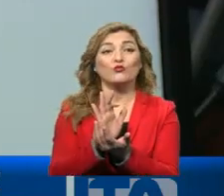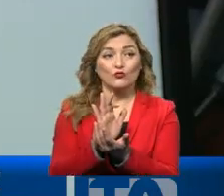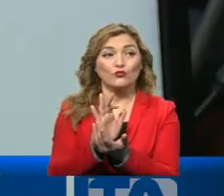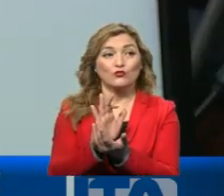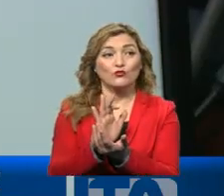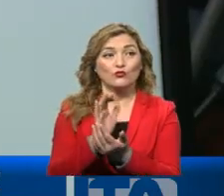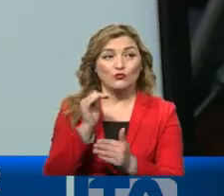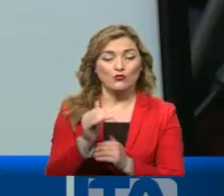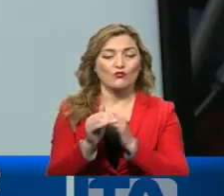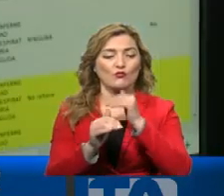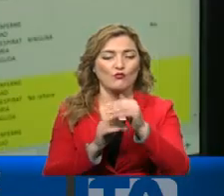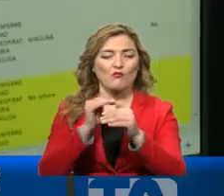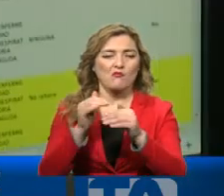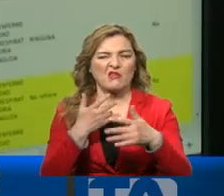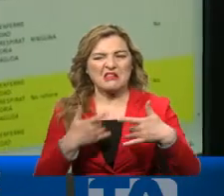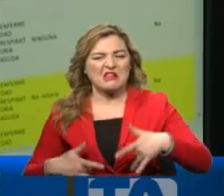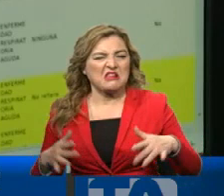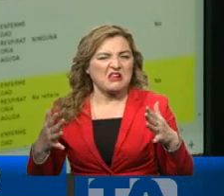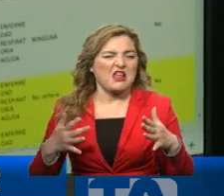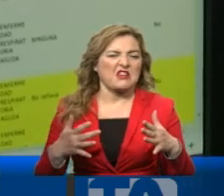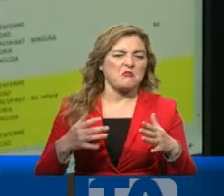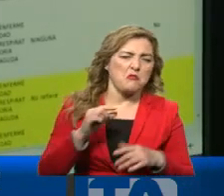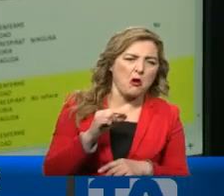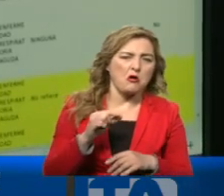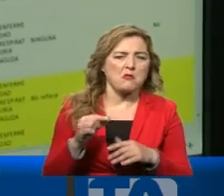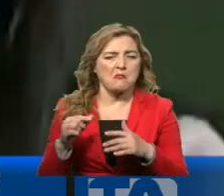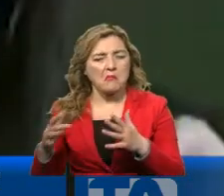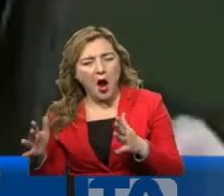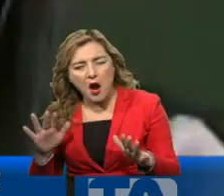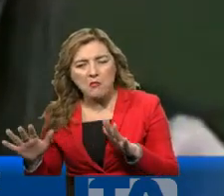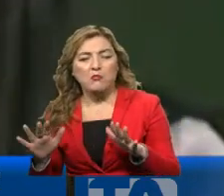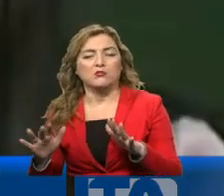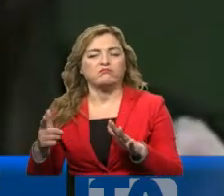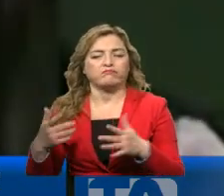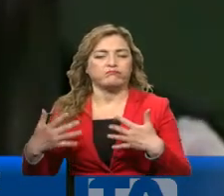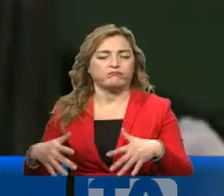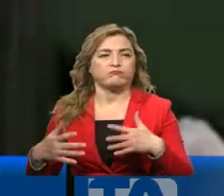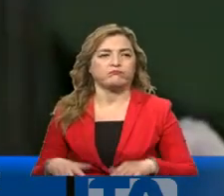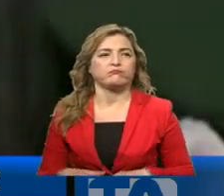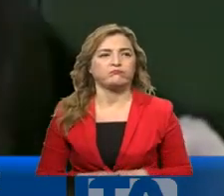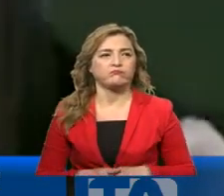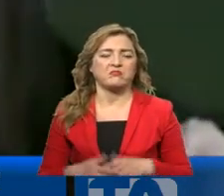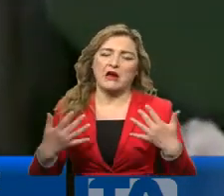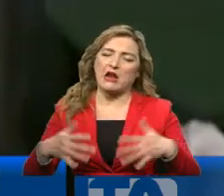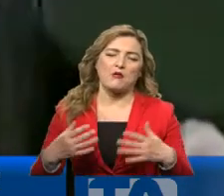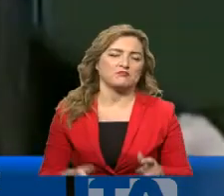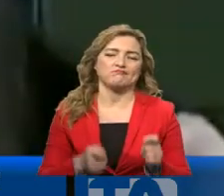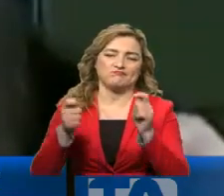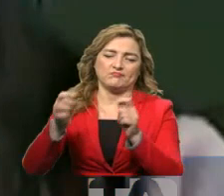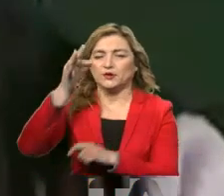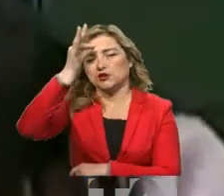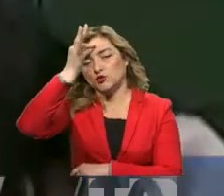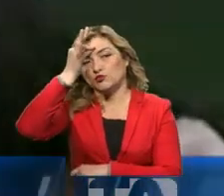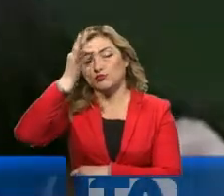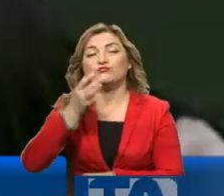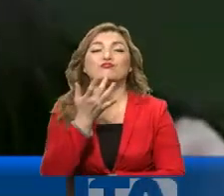en categorías: asintomáticos, leves, moderados o graves. Y en los casos graves derivados directamente a los establecimientos de